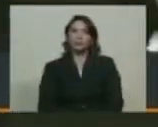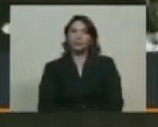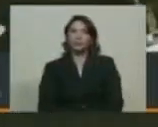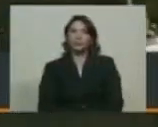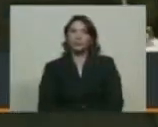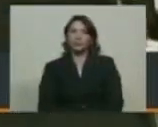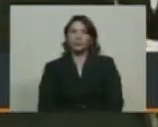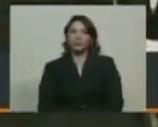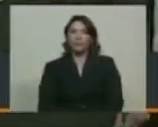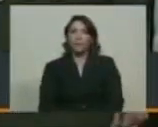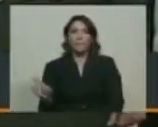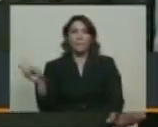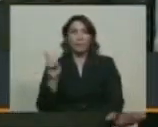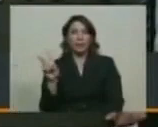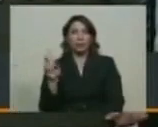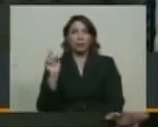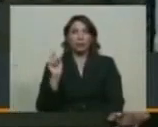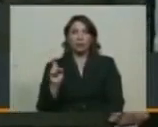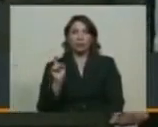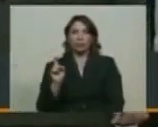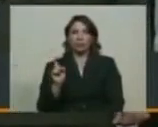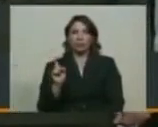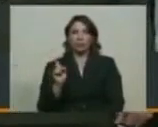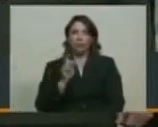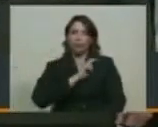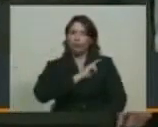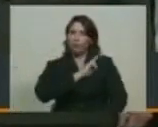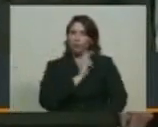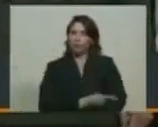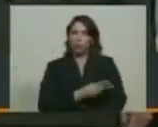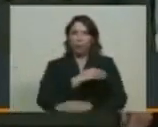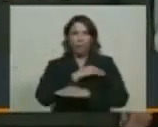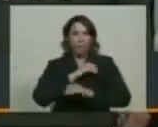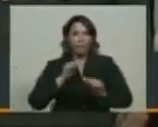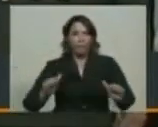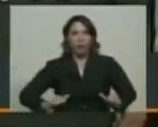Venezuela necesita una poderosa fuerza militar